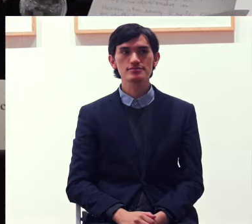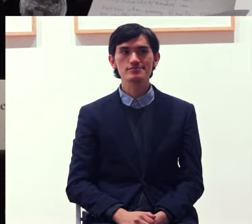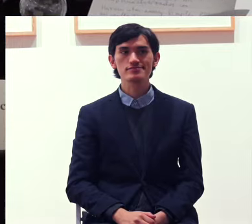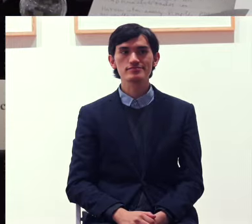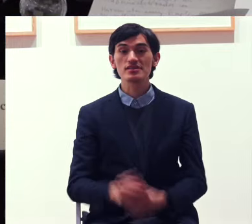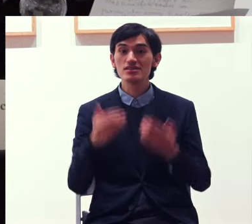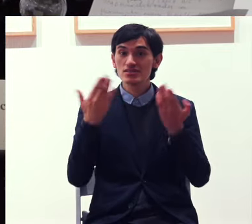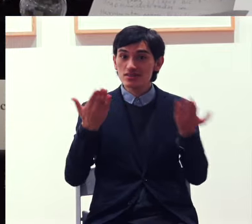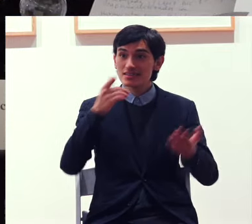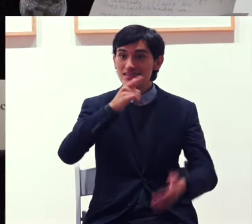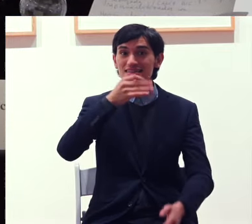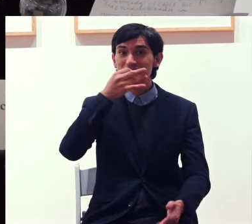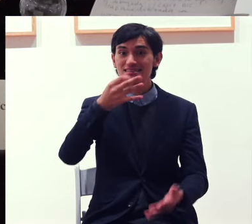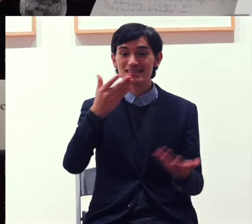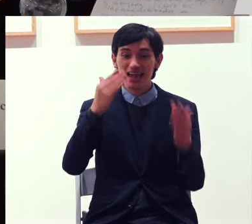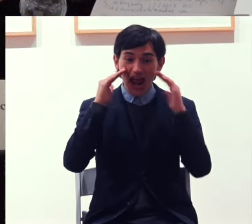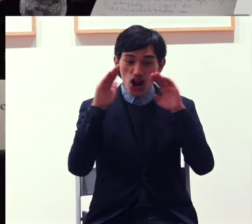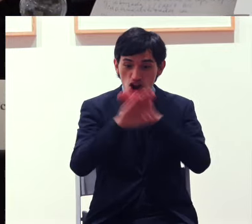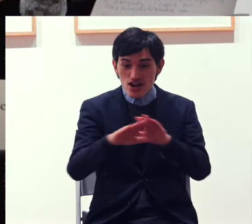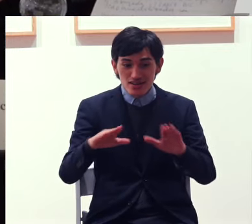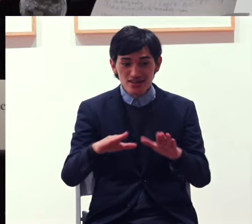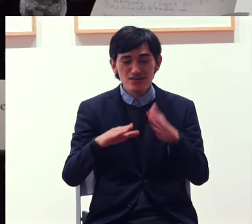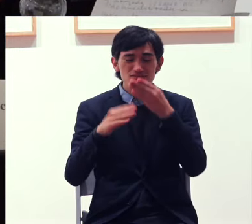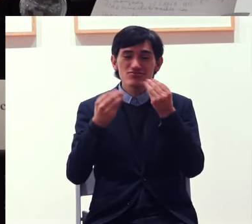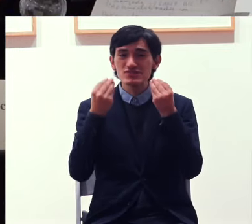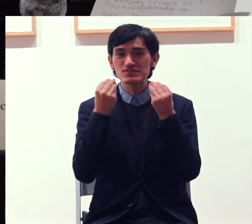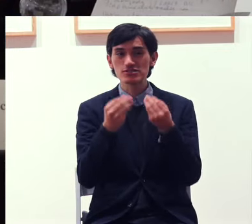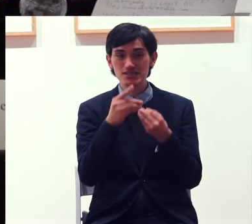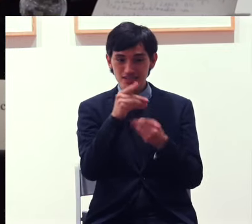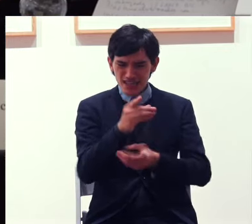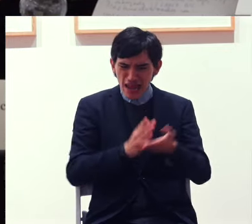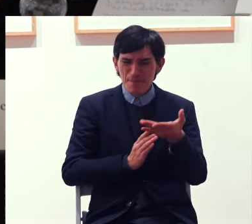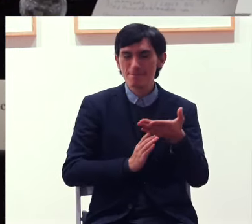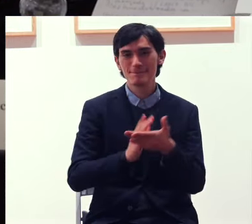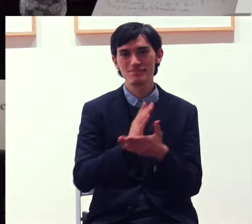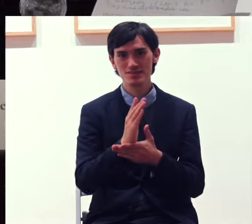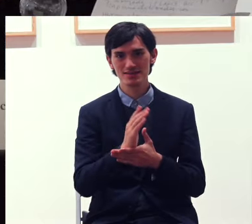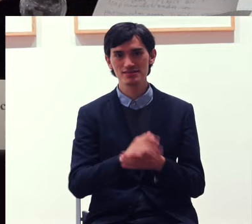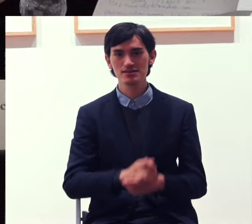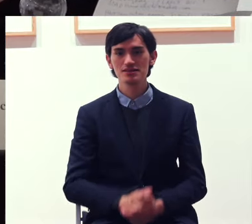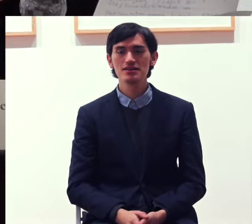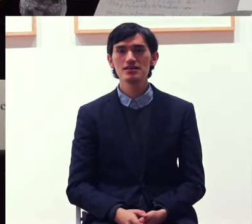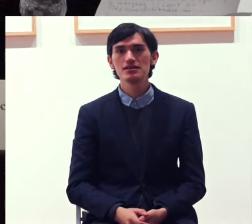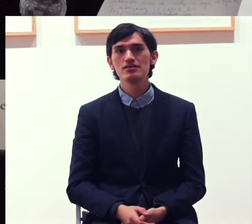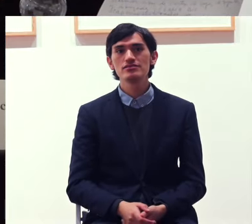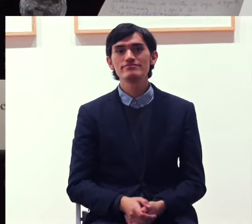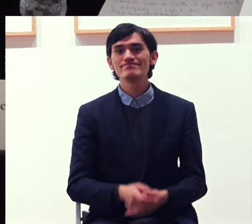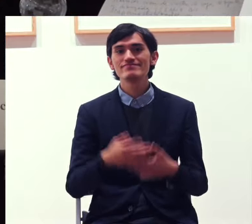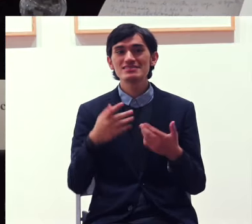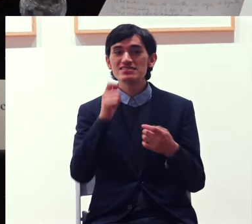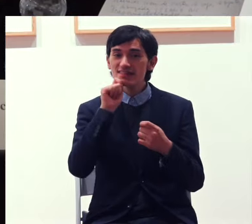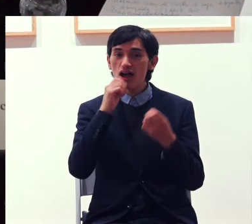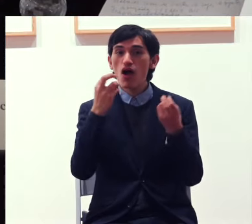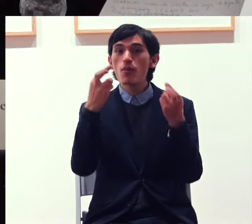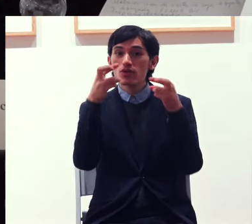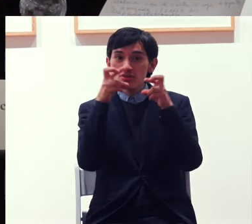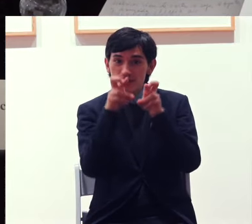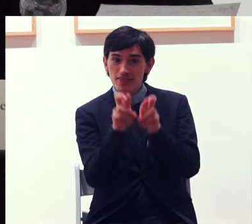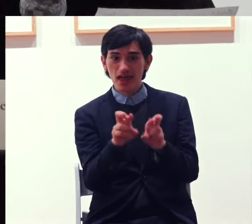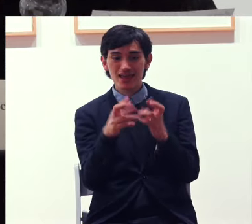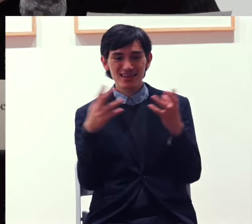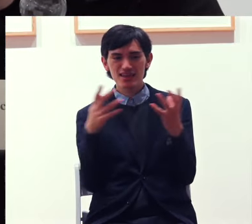Palena, si no me equivoco. Entonces él dice que los niños son maravillosos y están empezando. O sea, es como que es la